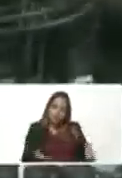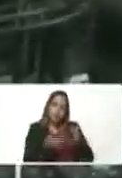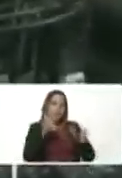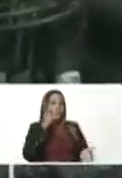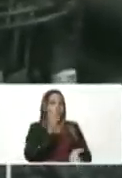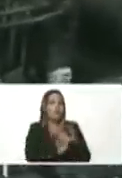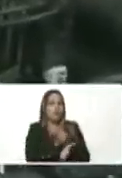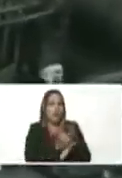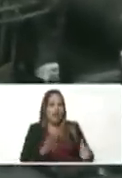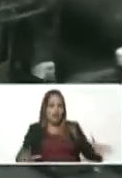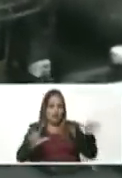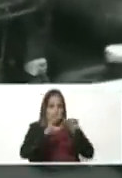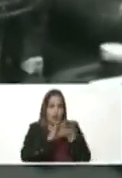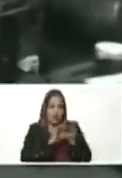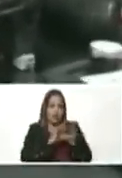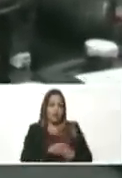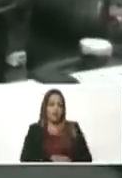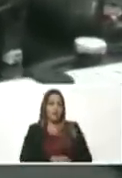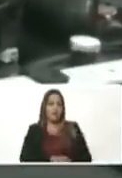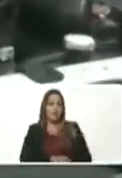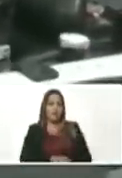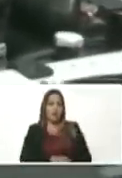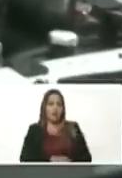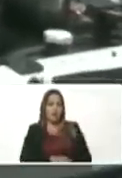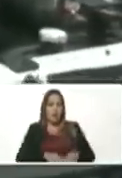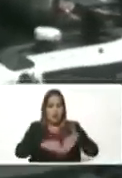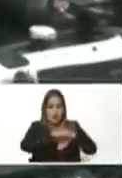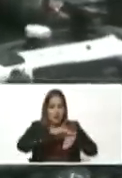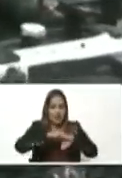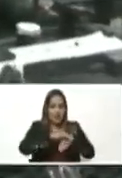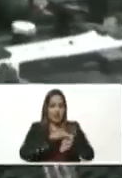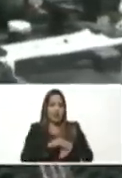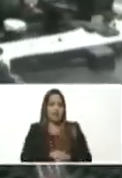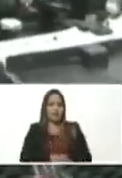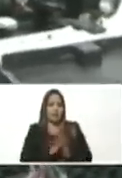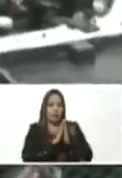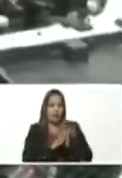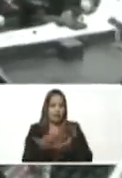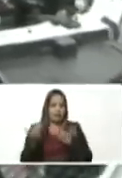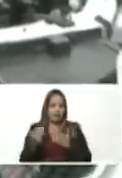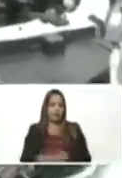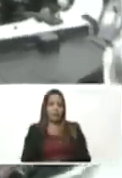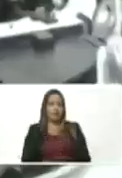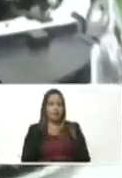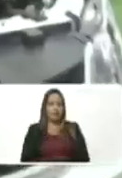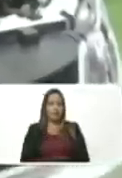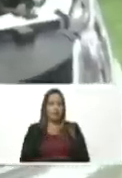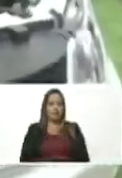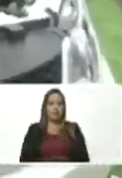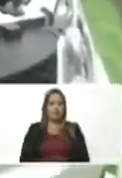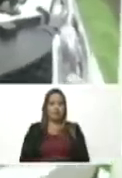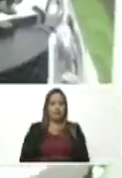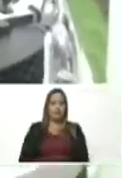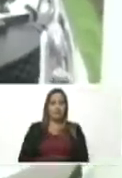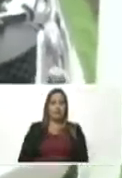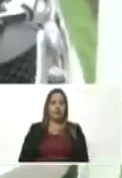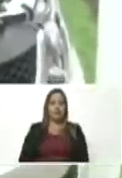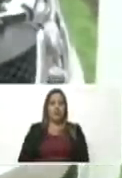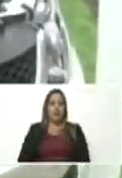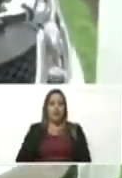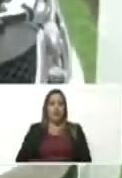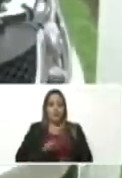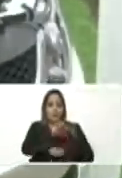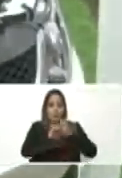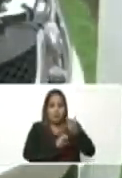la articulación. Ministra, por favor, acerca aquí, compañera vicepresidenta de Ciencia y